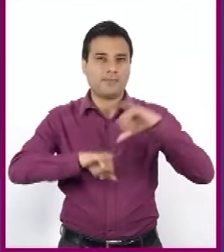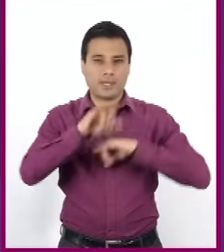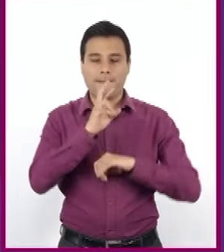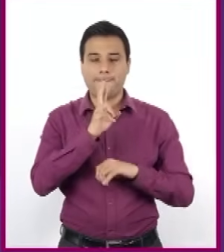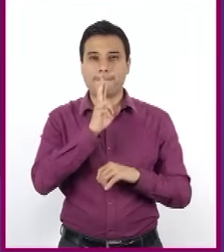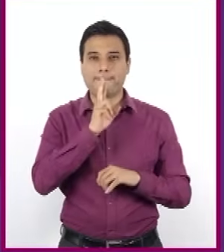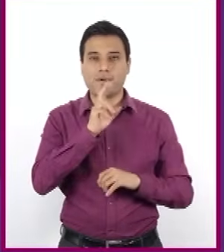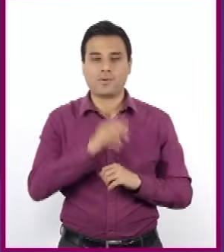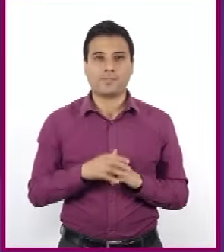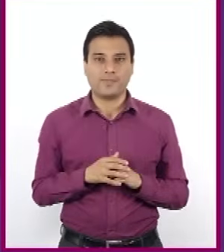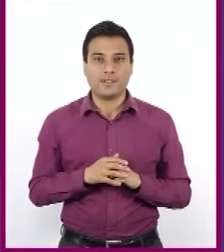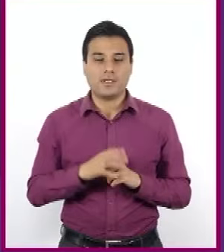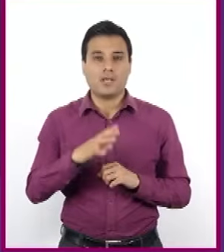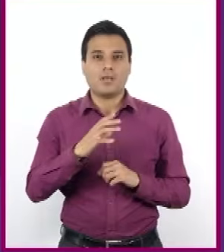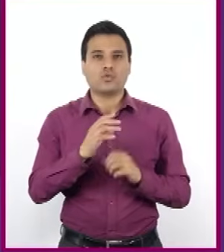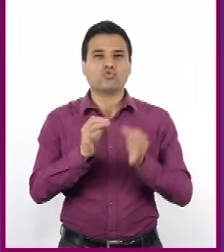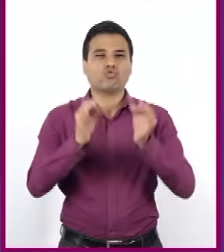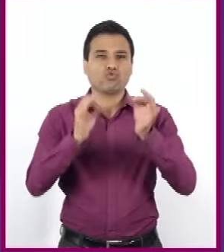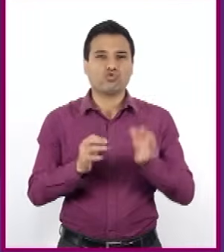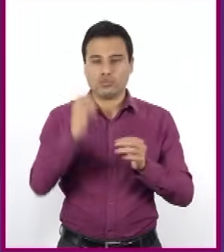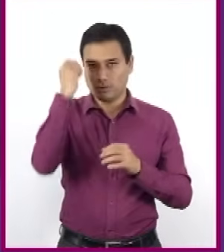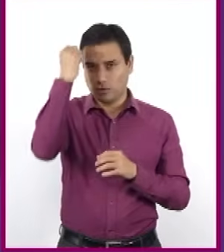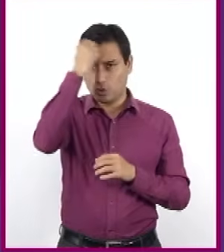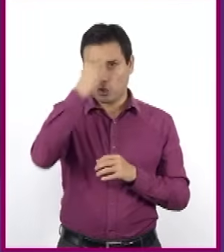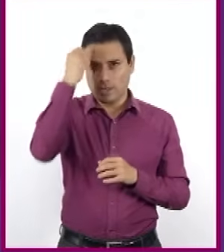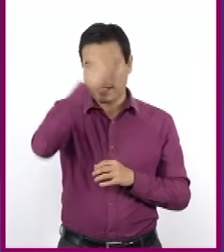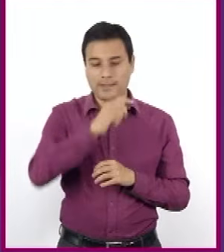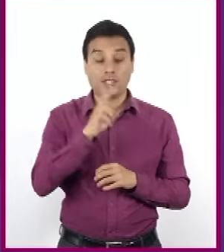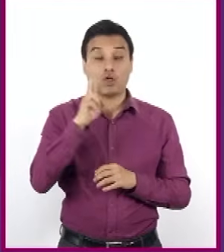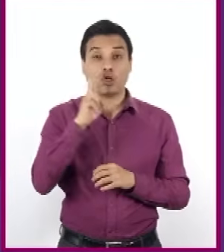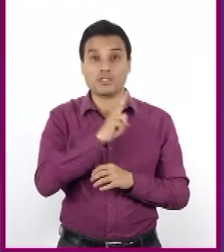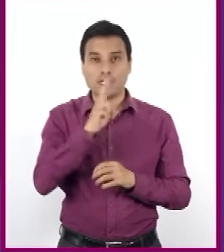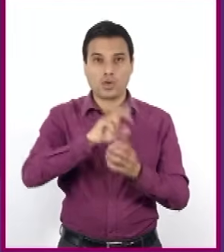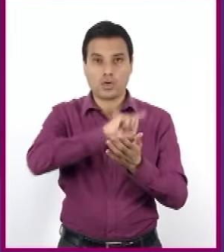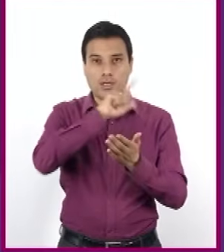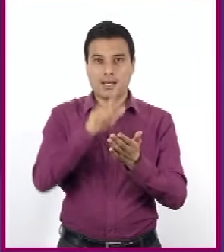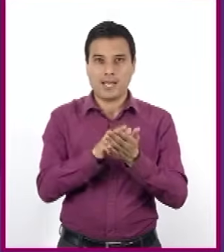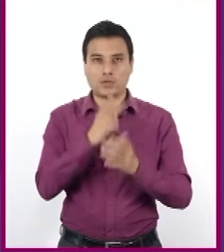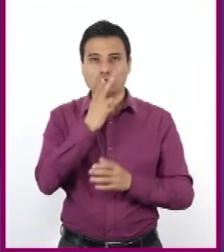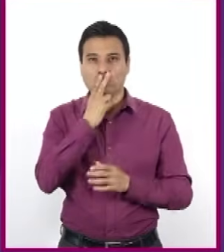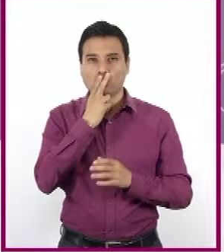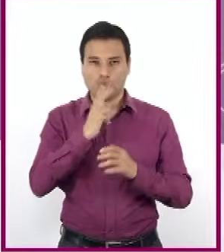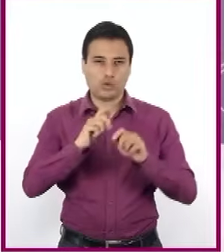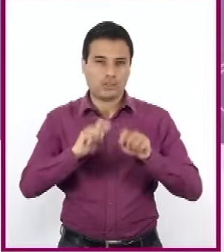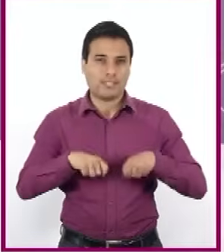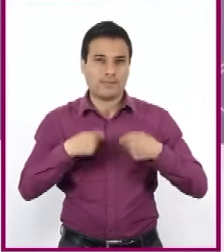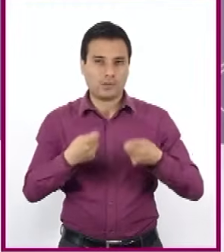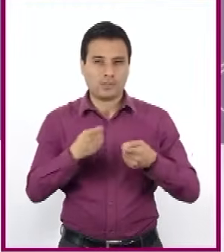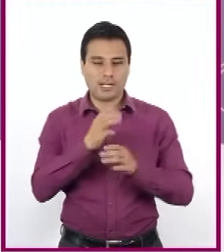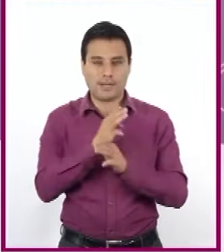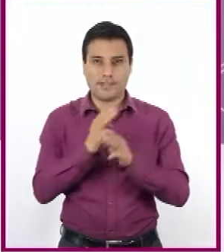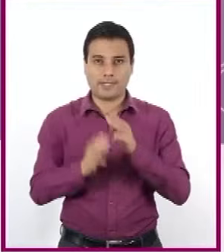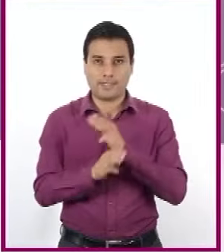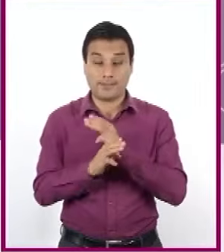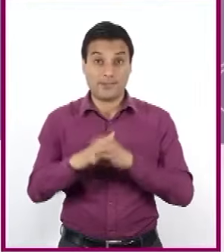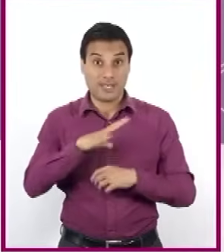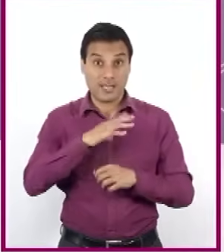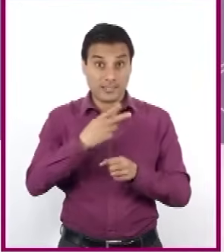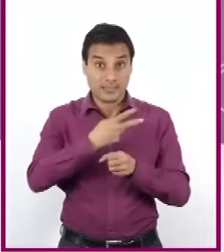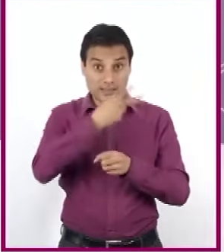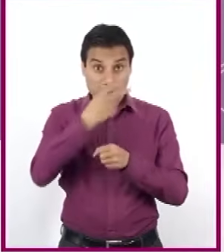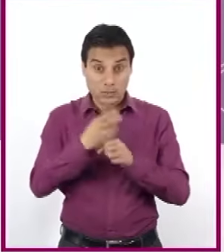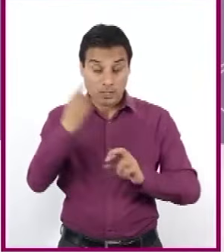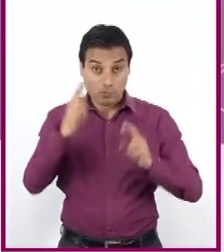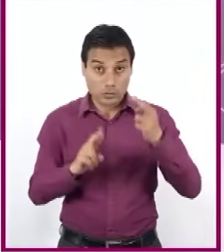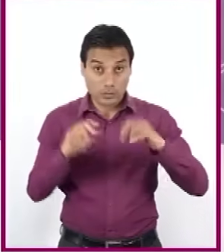Se basó en la teoría de la combustión del oxígeno y la ley de la conservación de la materia. ¿Existe una segunda revolución en la